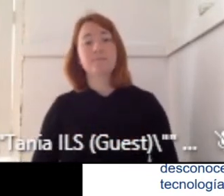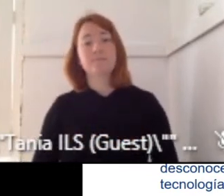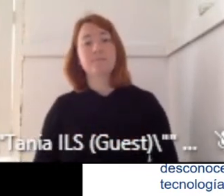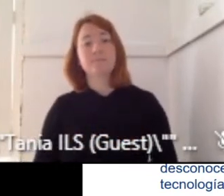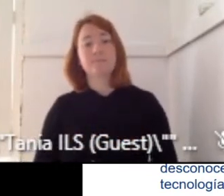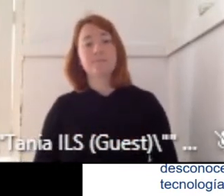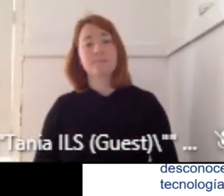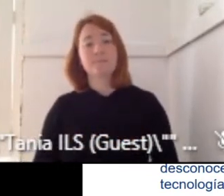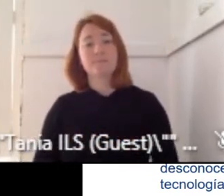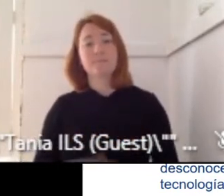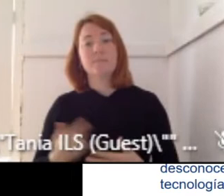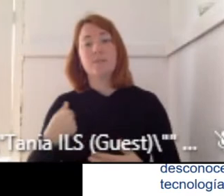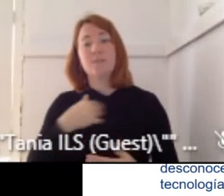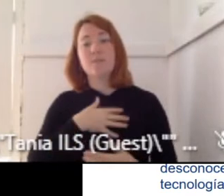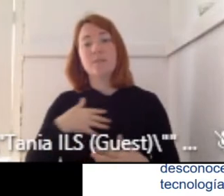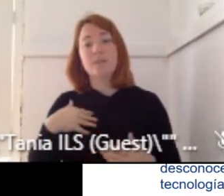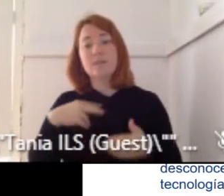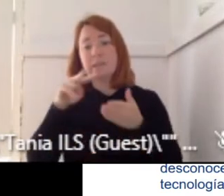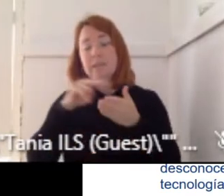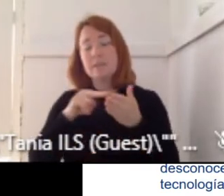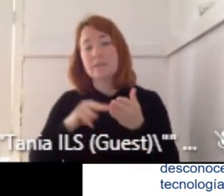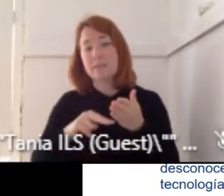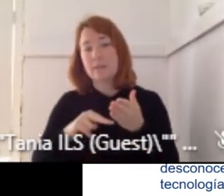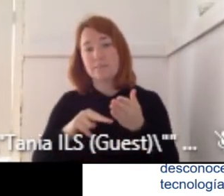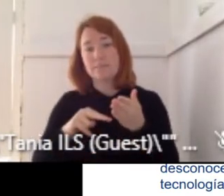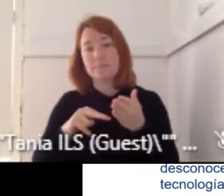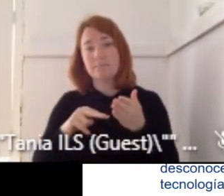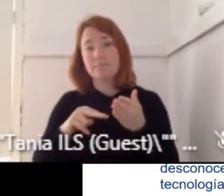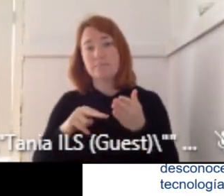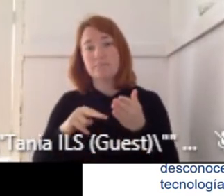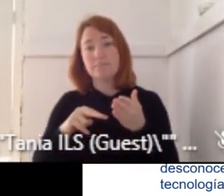que os voy a leer un pequeño, que son pequeños,